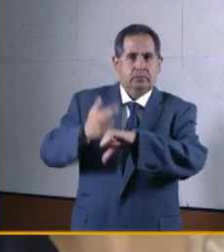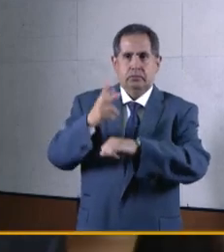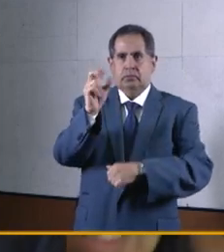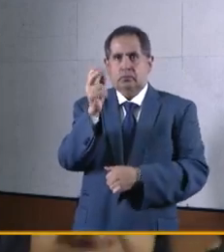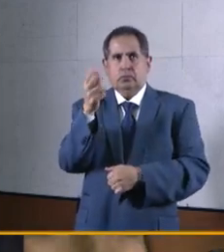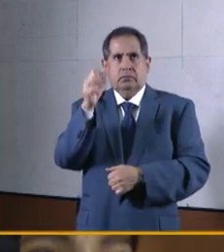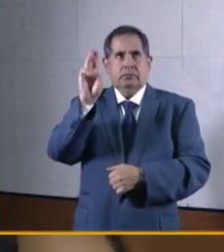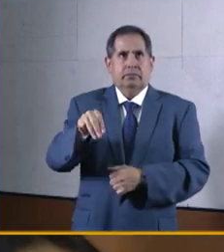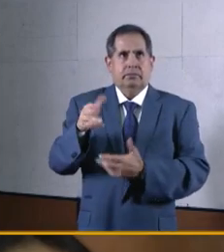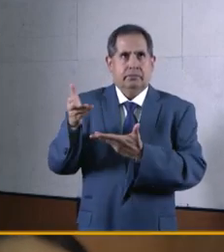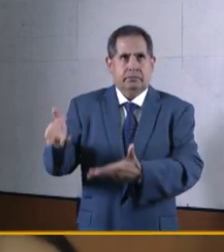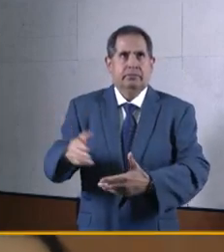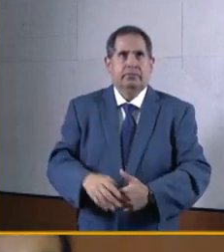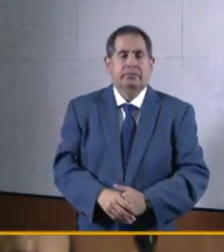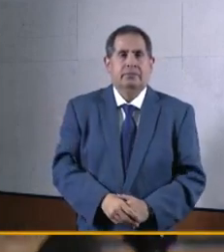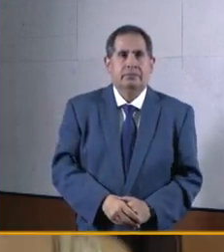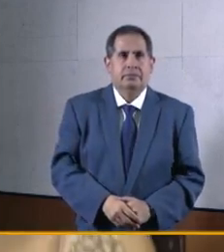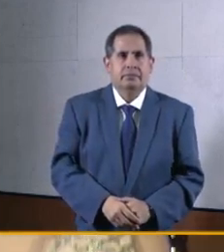unam